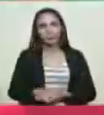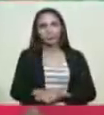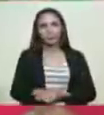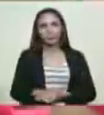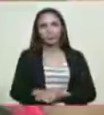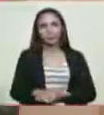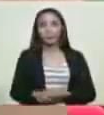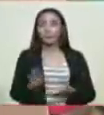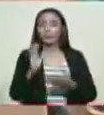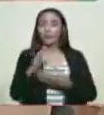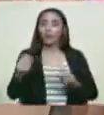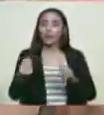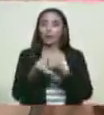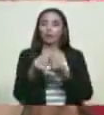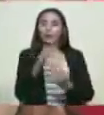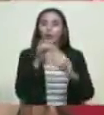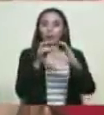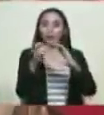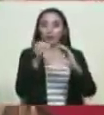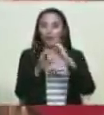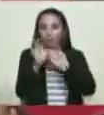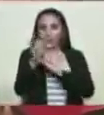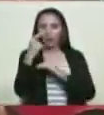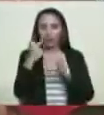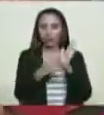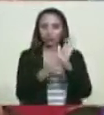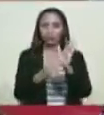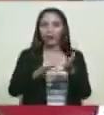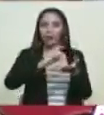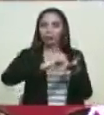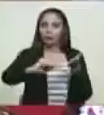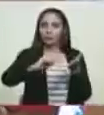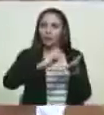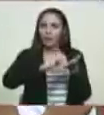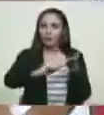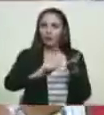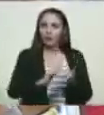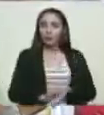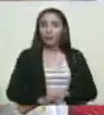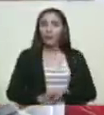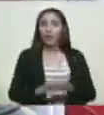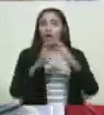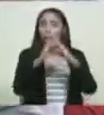Bueno, llevan su carnet de la patria porque lo vamos a escanear a todos los que participen.